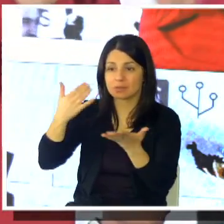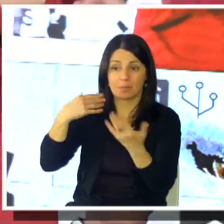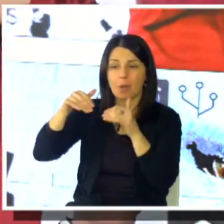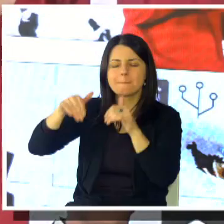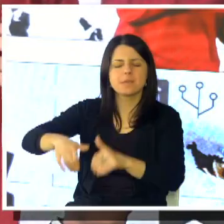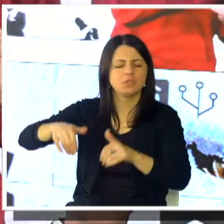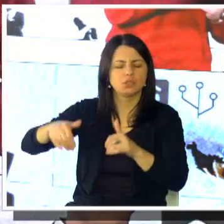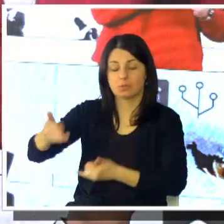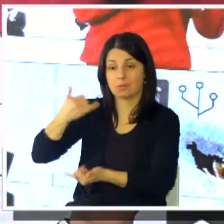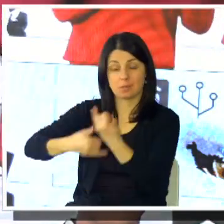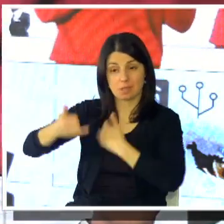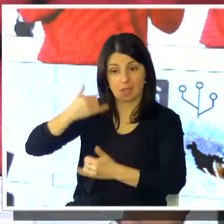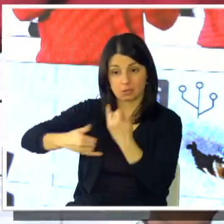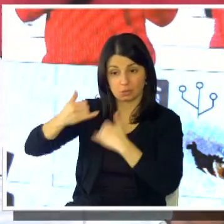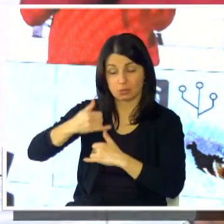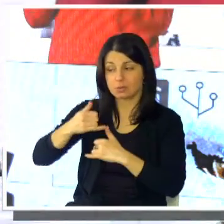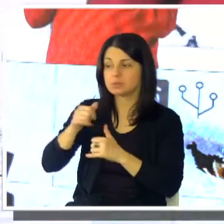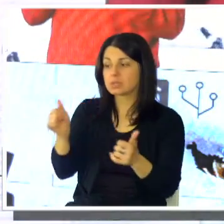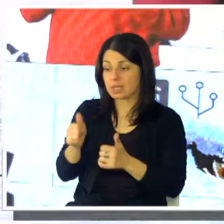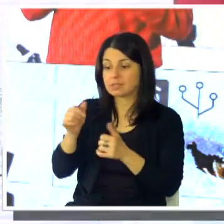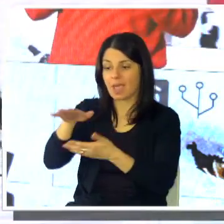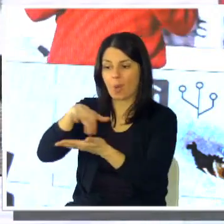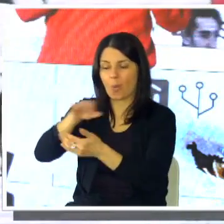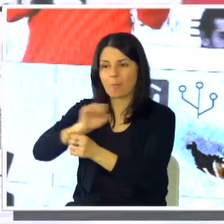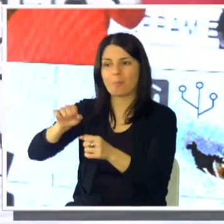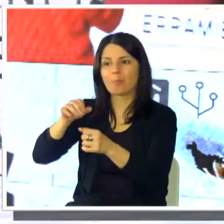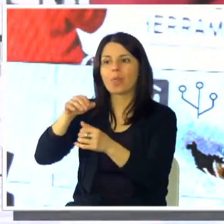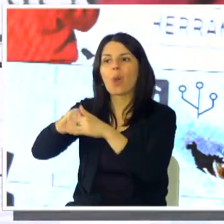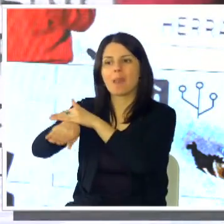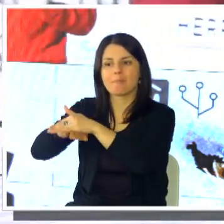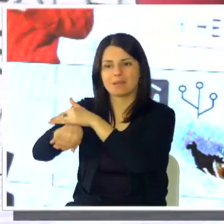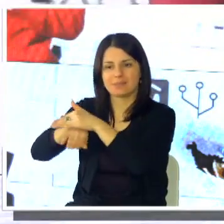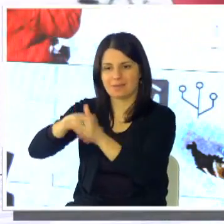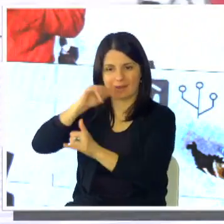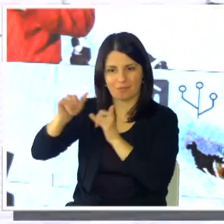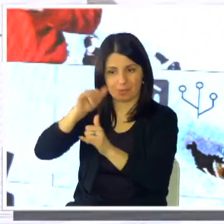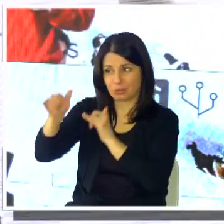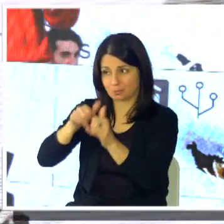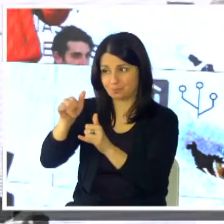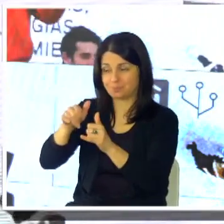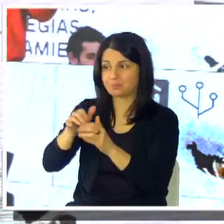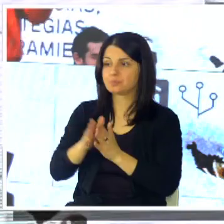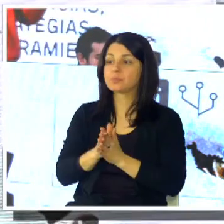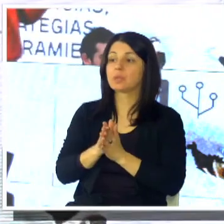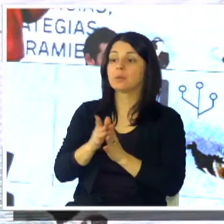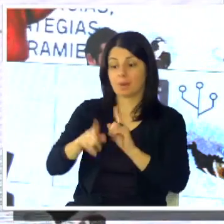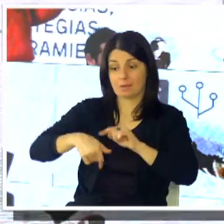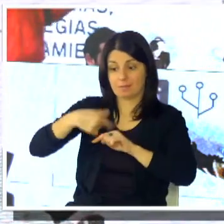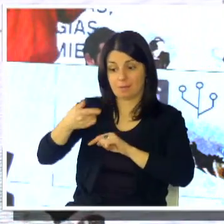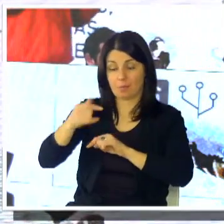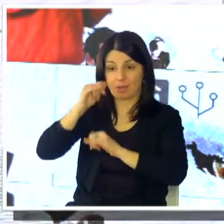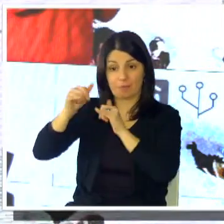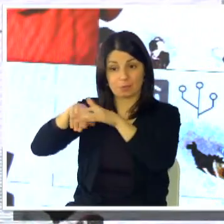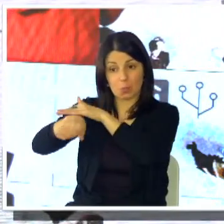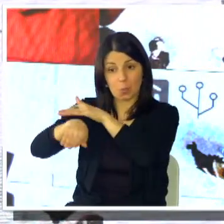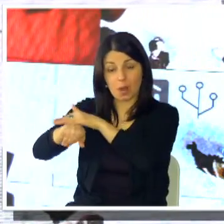millones y millones de datos. Bien, tenemos un lugar donde podemos almacenar esos datos. ¿Para luego